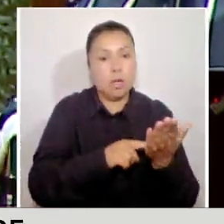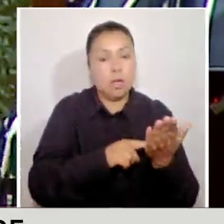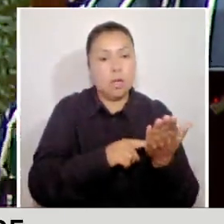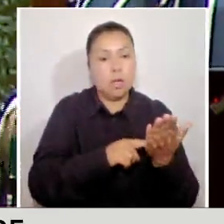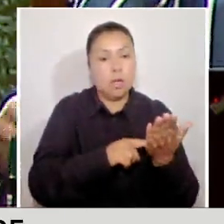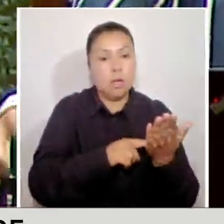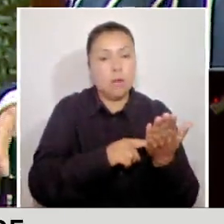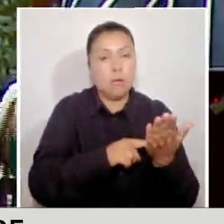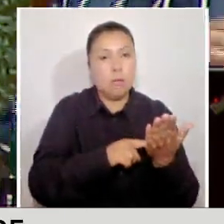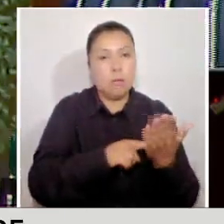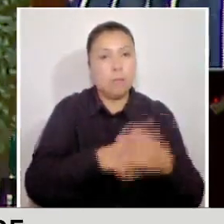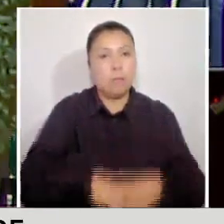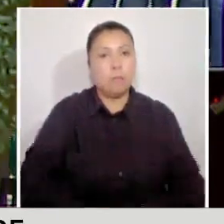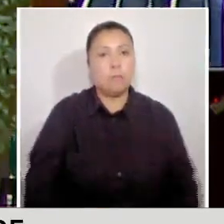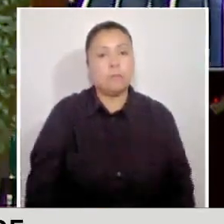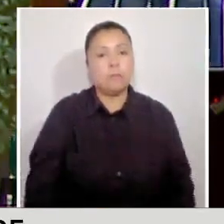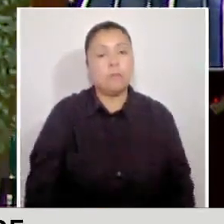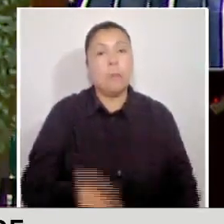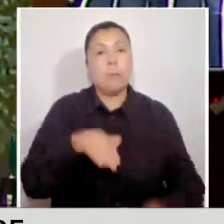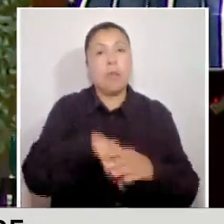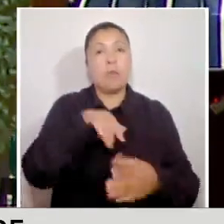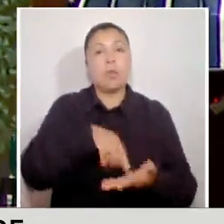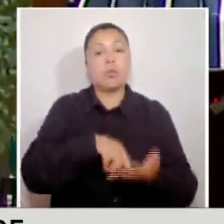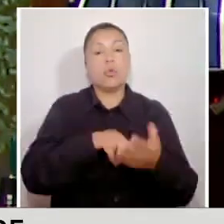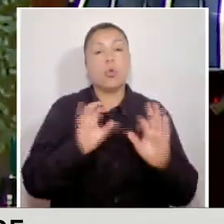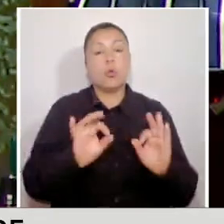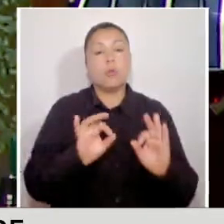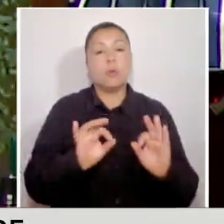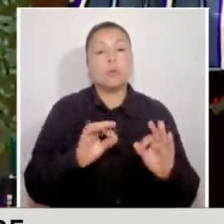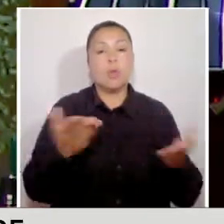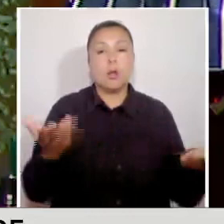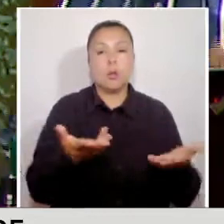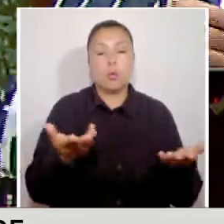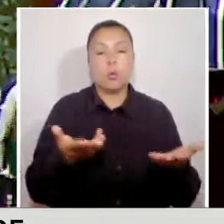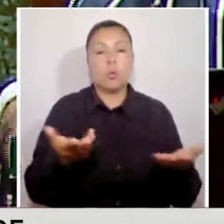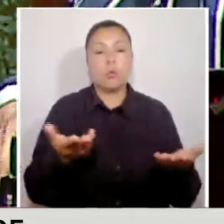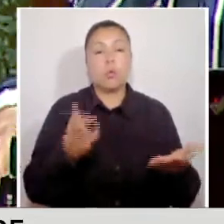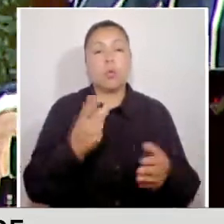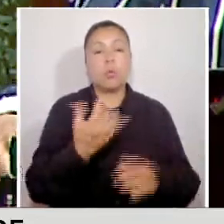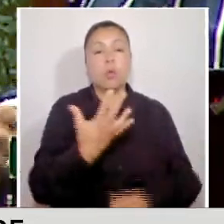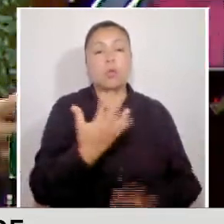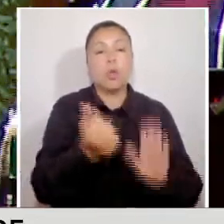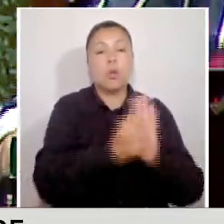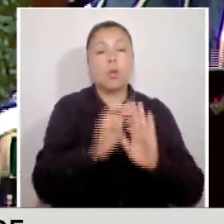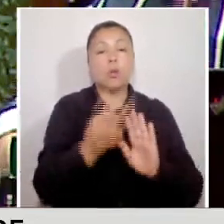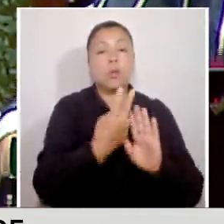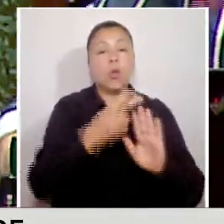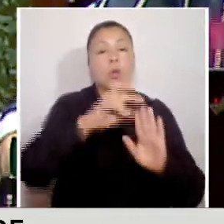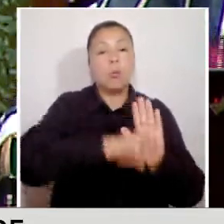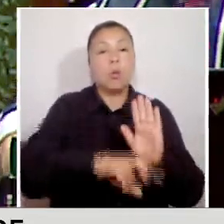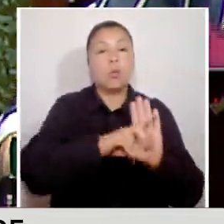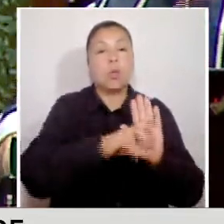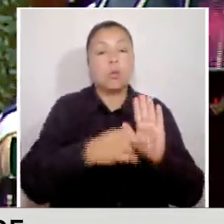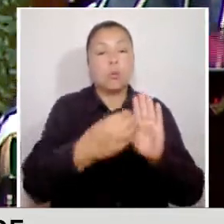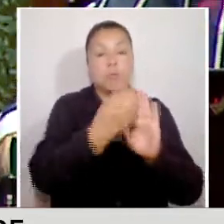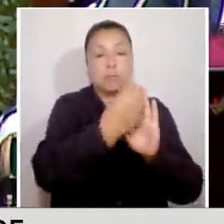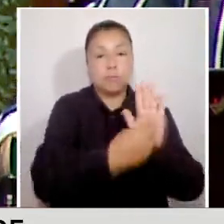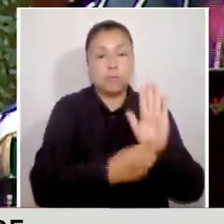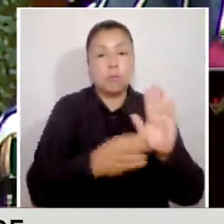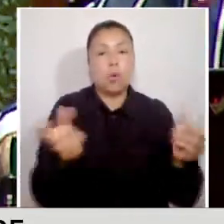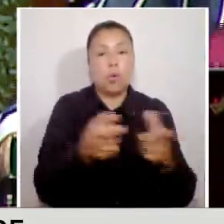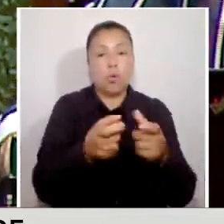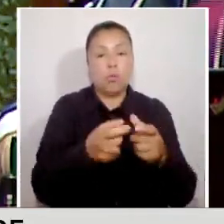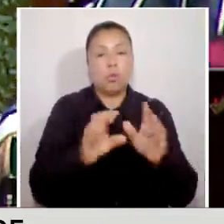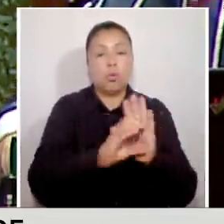desconocidos en votación particular Entonces el numeral c del artículo segundo del proyecto en los términos propuestos por la comisión de